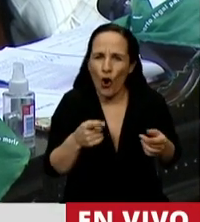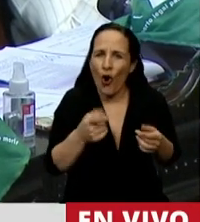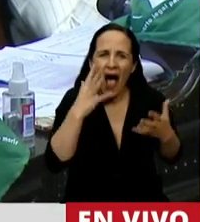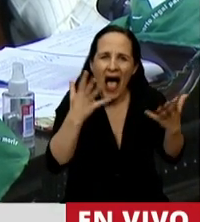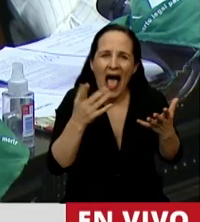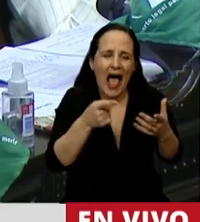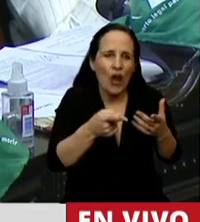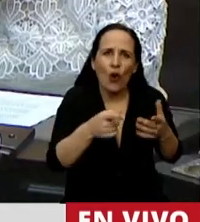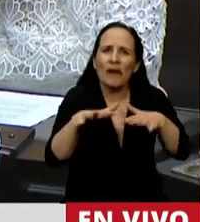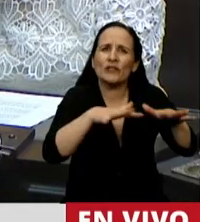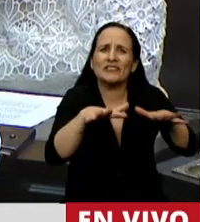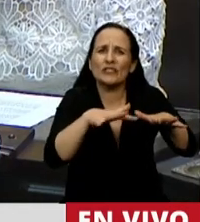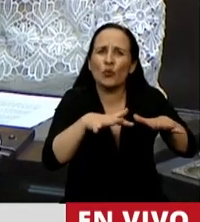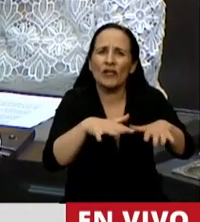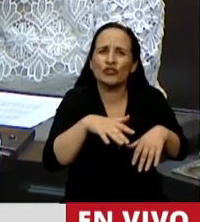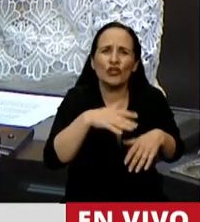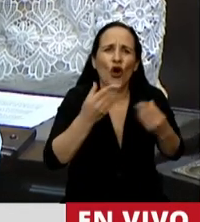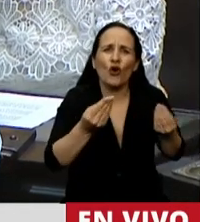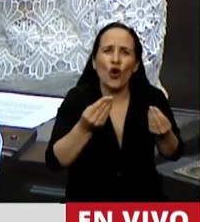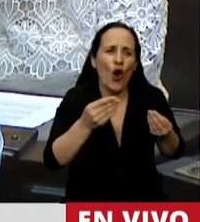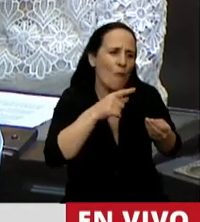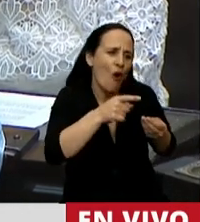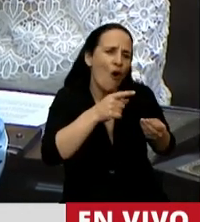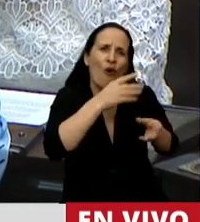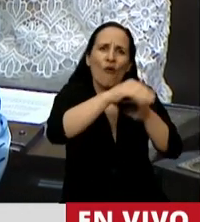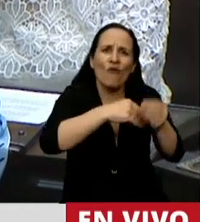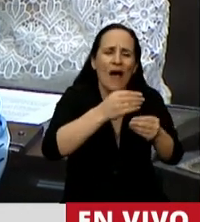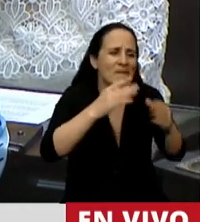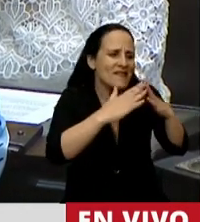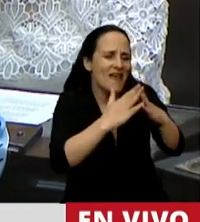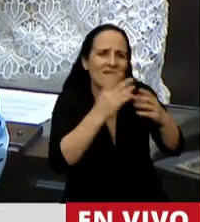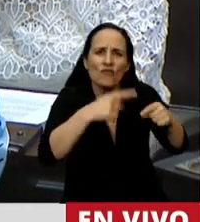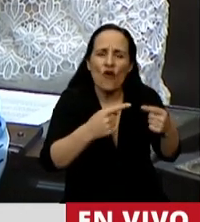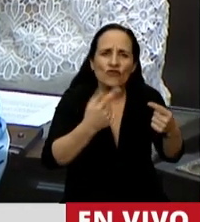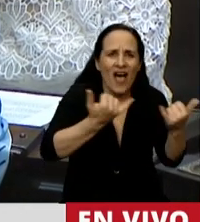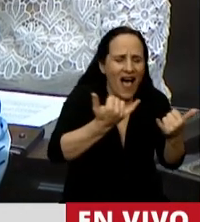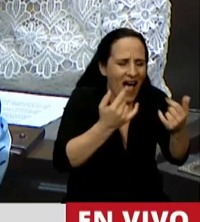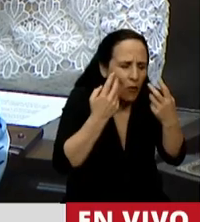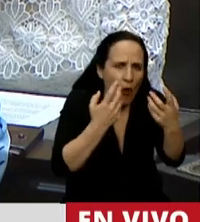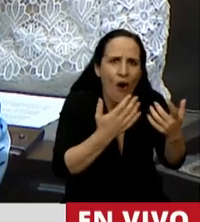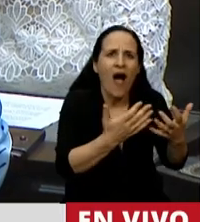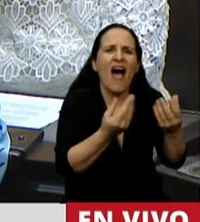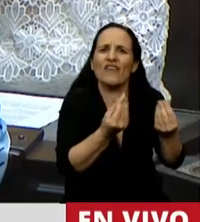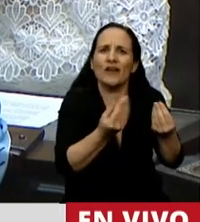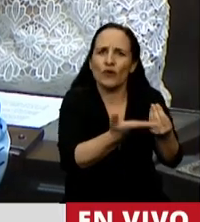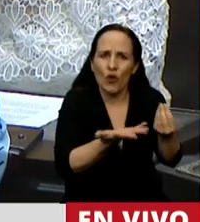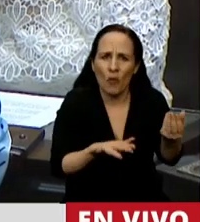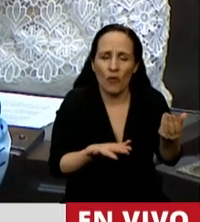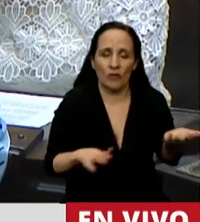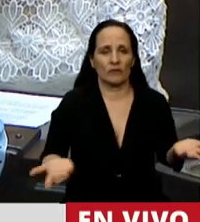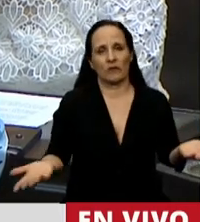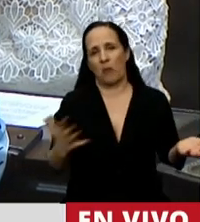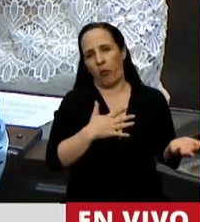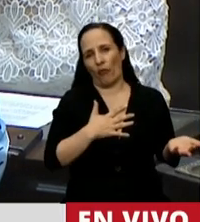estudio ambiental. Por favor, ¿cuándo nos vamos a hacer cargo de verdad de las problemáticas que